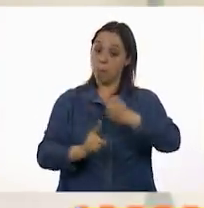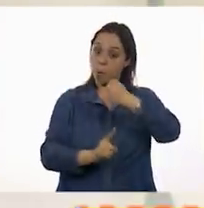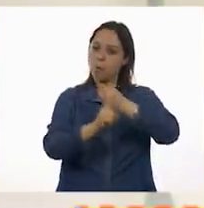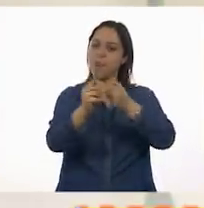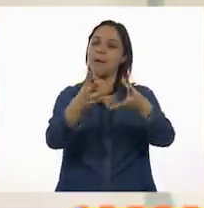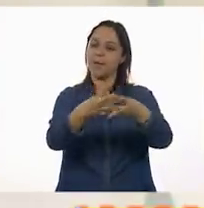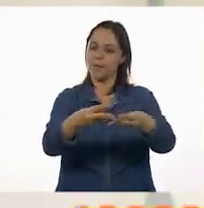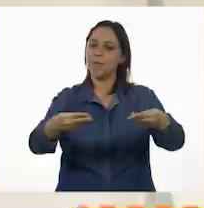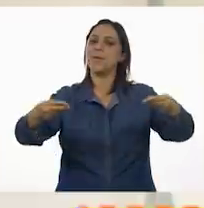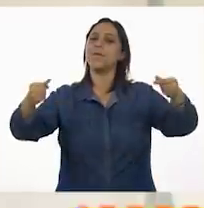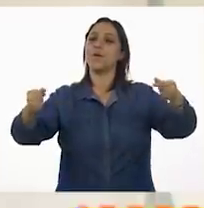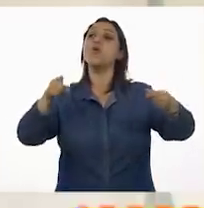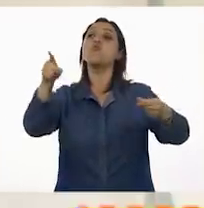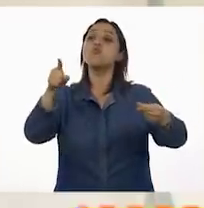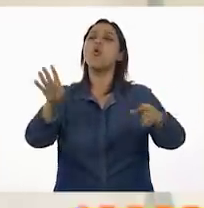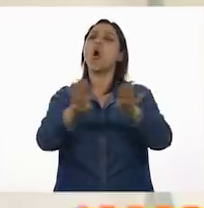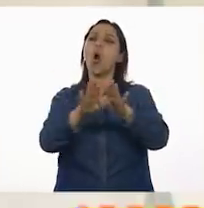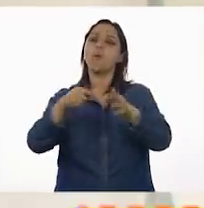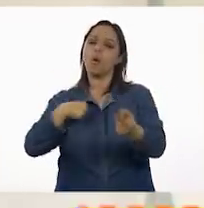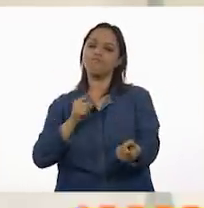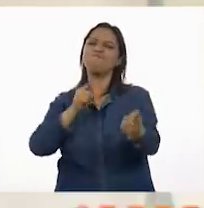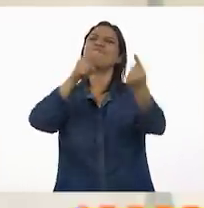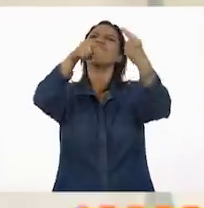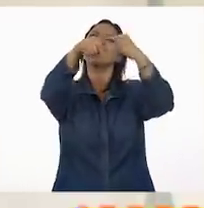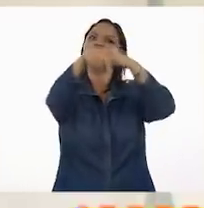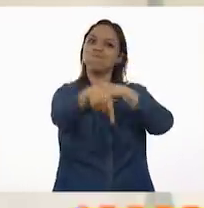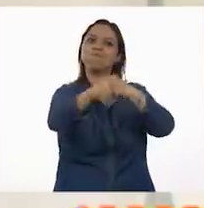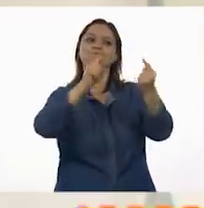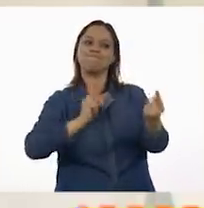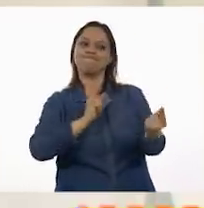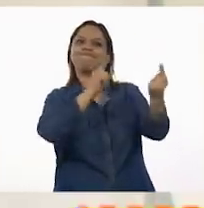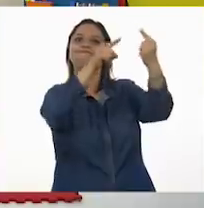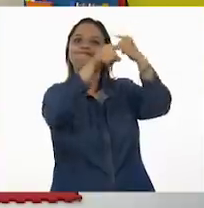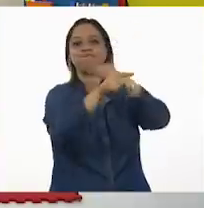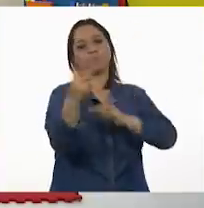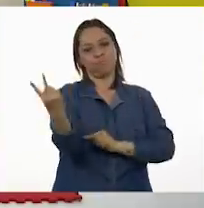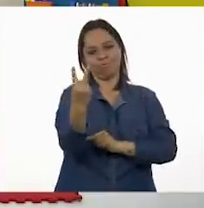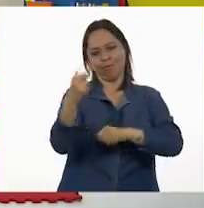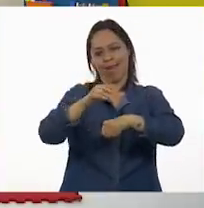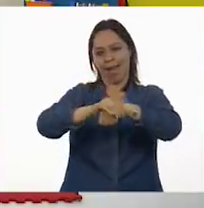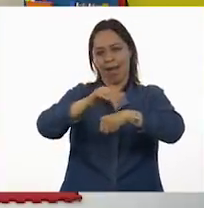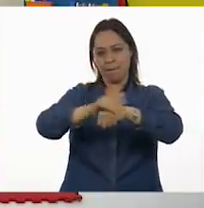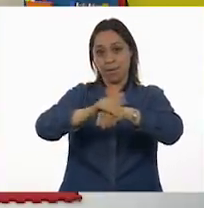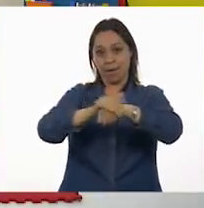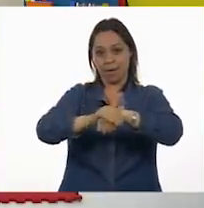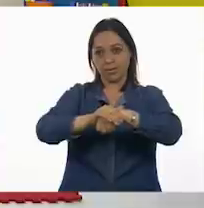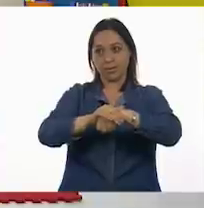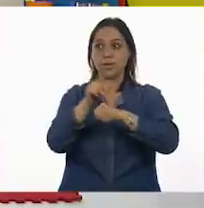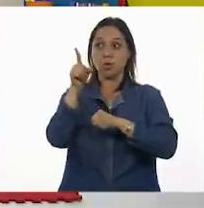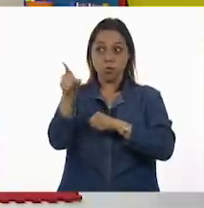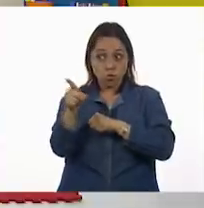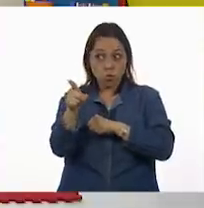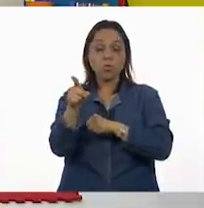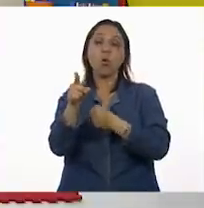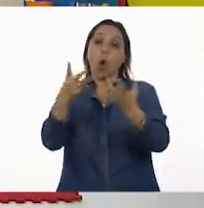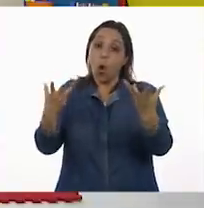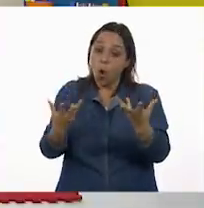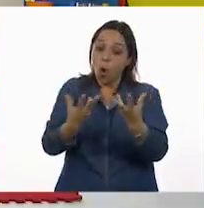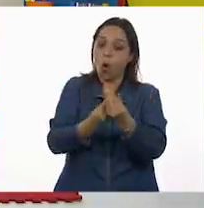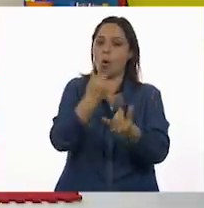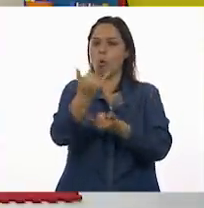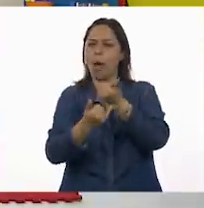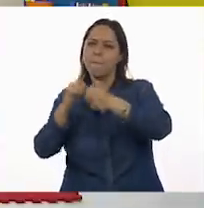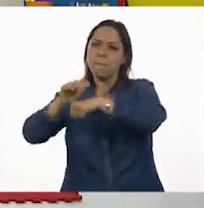problema poniéndote en el lugar de otras personas, como Beatriz y Julia, y no te perderás la oportunidad de jugar con